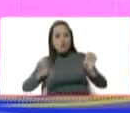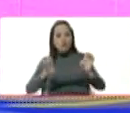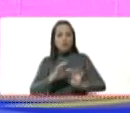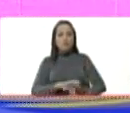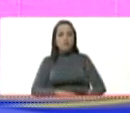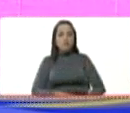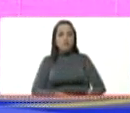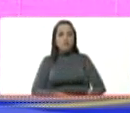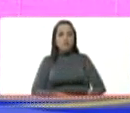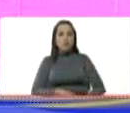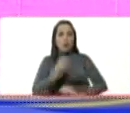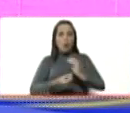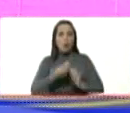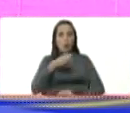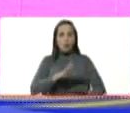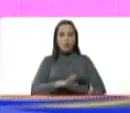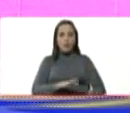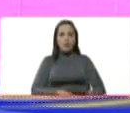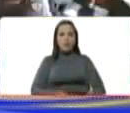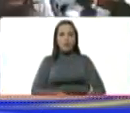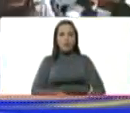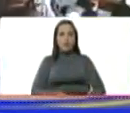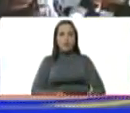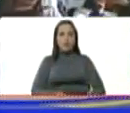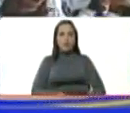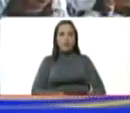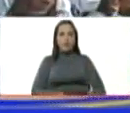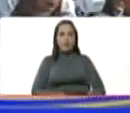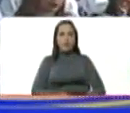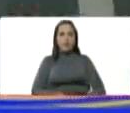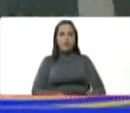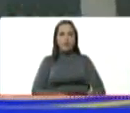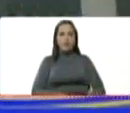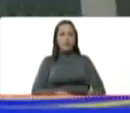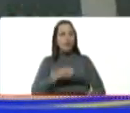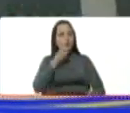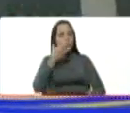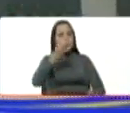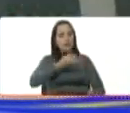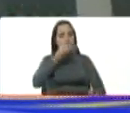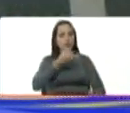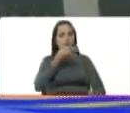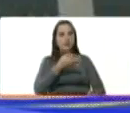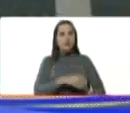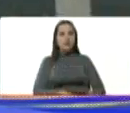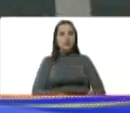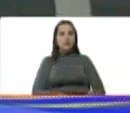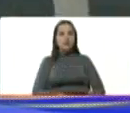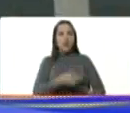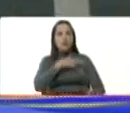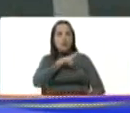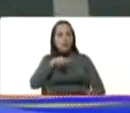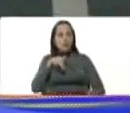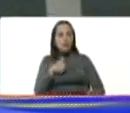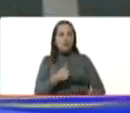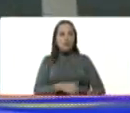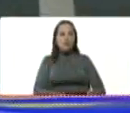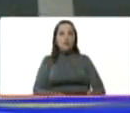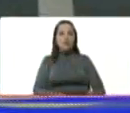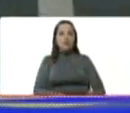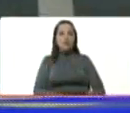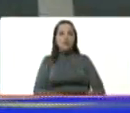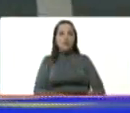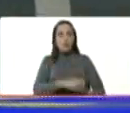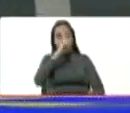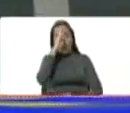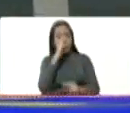está parto humanizado? Bueno, buenas tardes, presidente. De verdad, para nosotros es un buen honor,